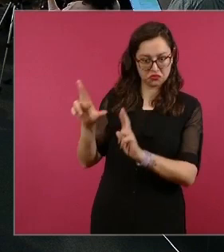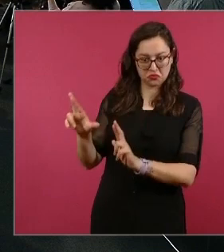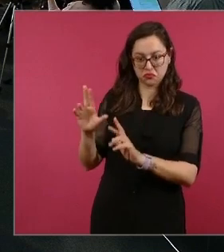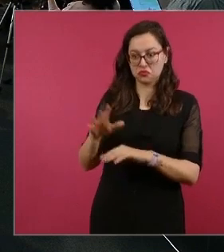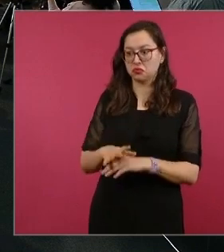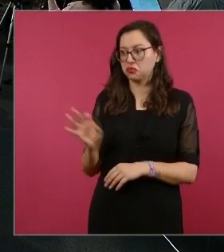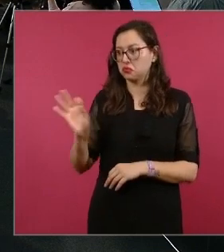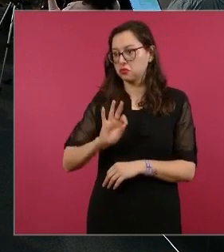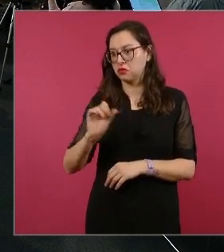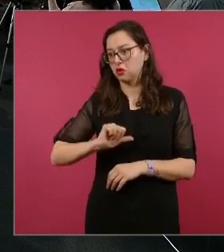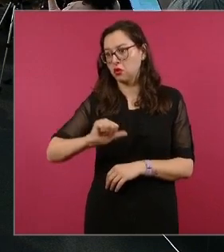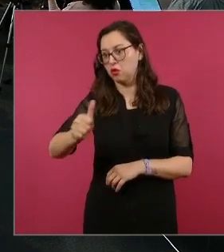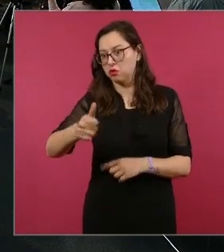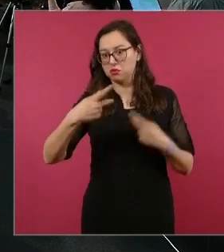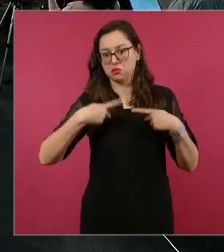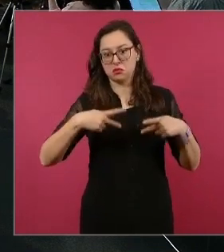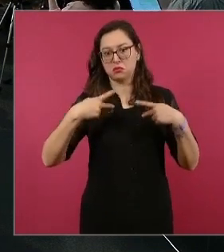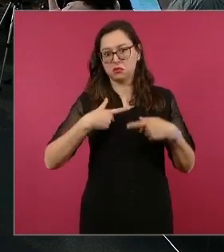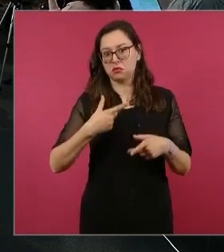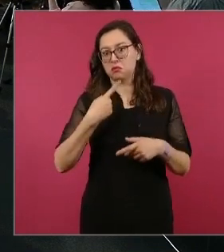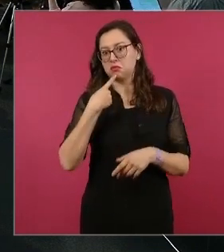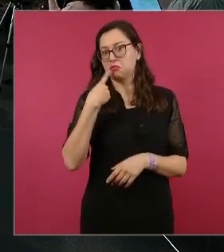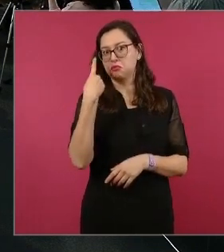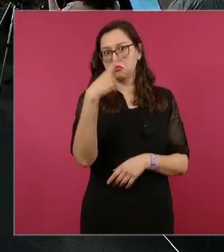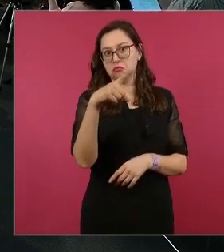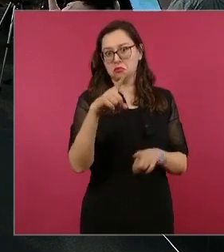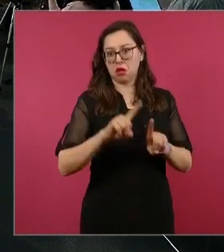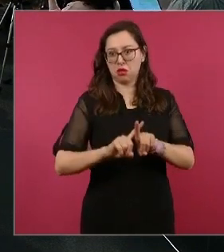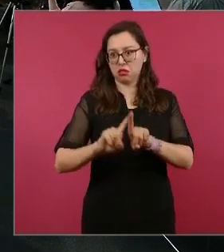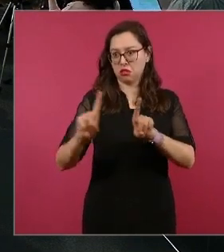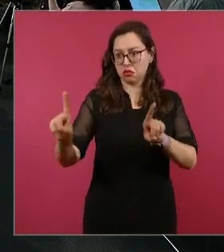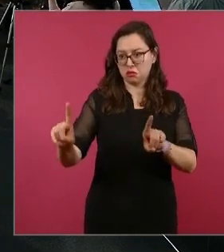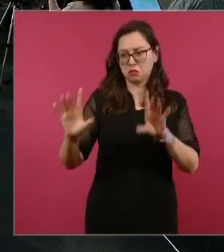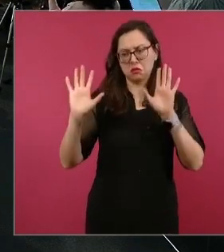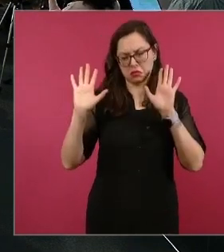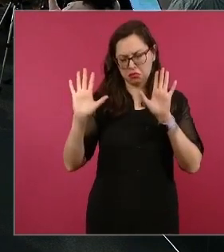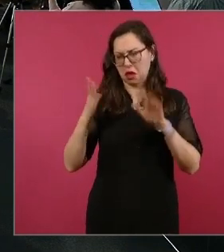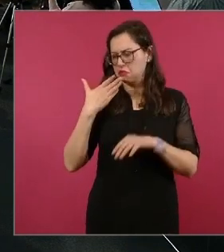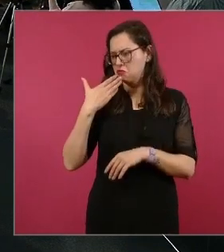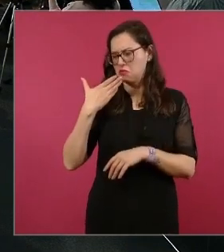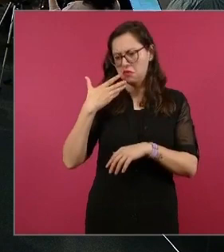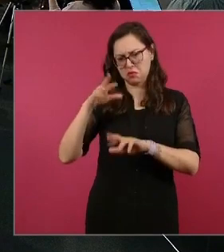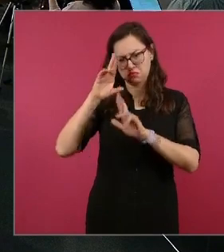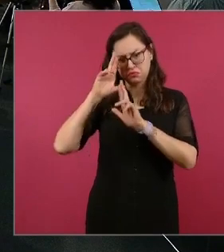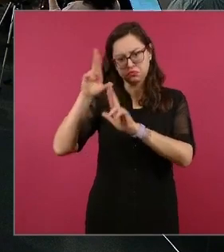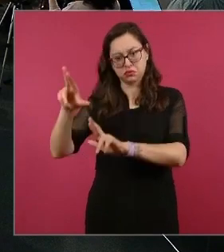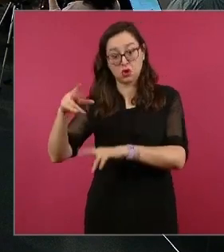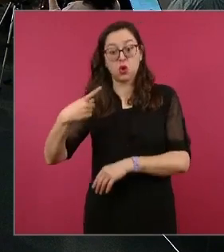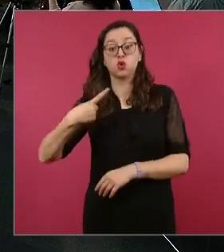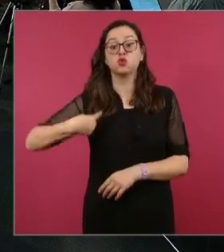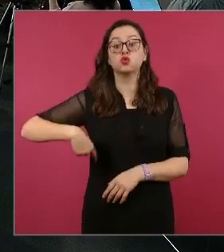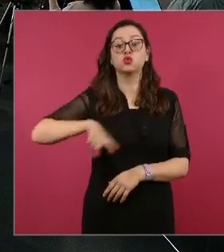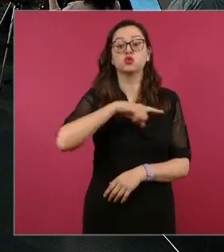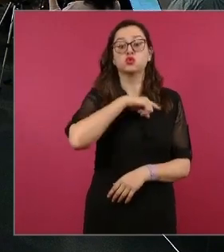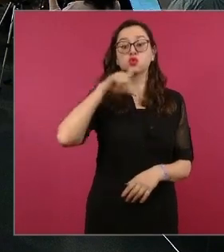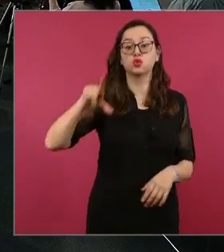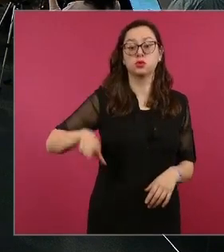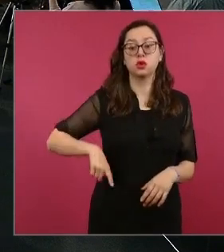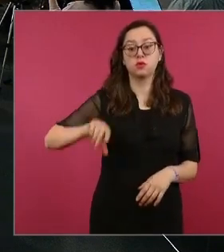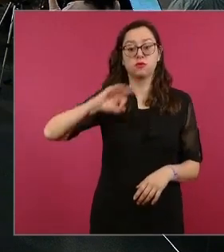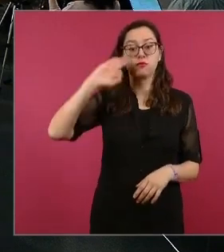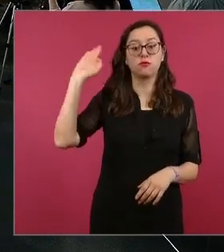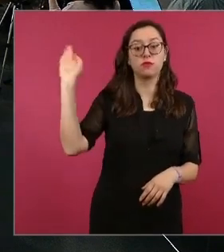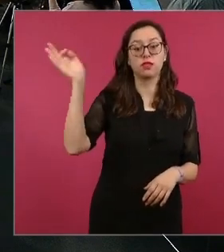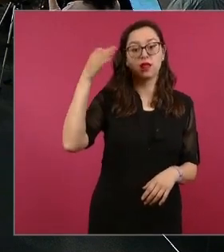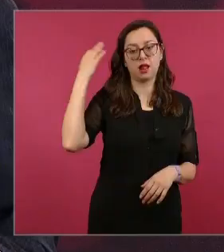pueden haber otros. Pero nosotros estamos acudiendo a la Corte Internacional y hoy vamos a